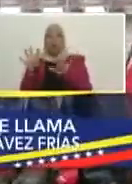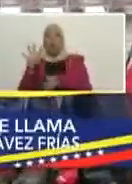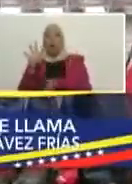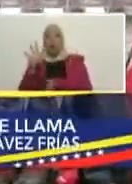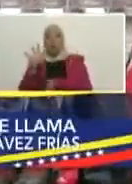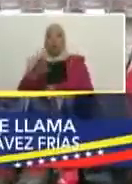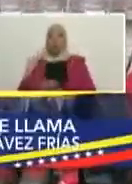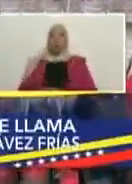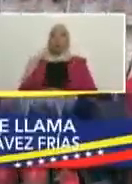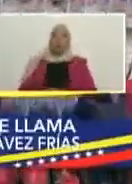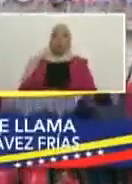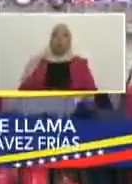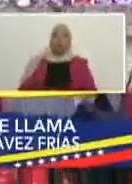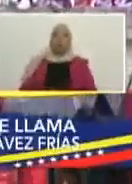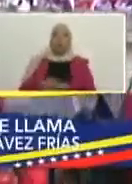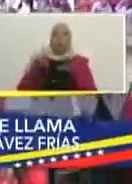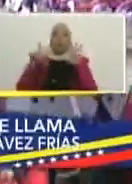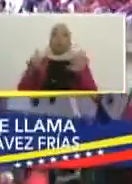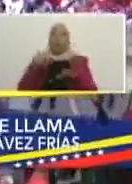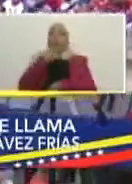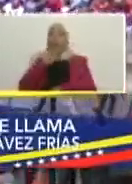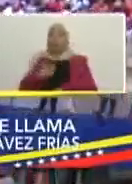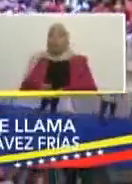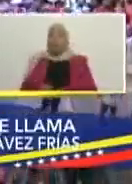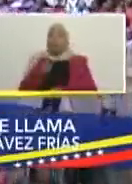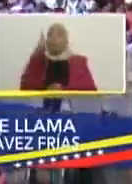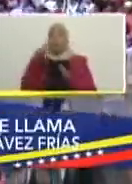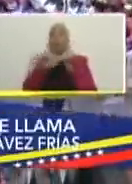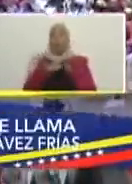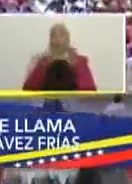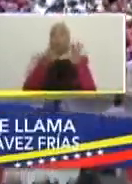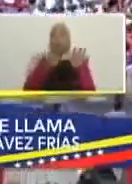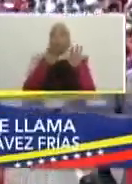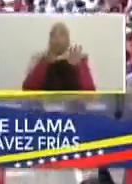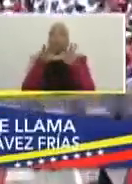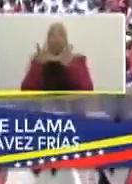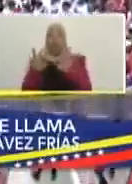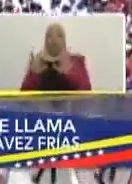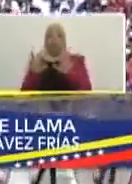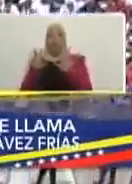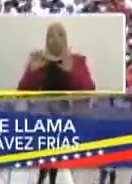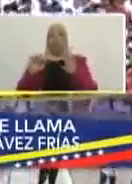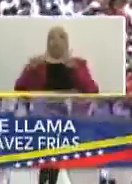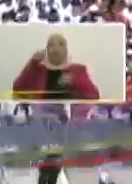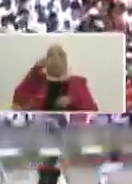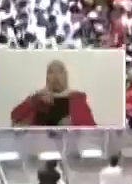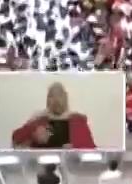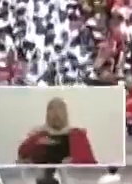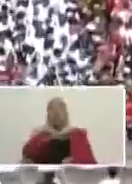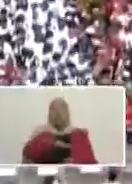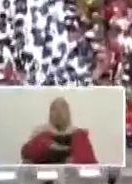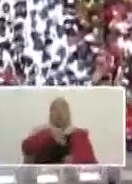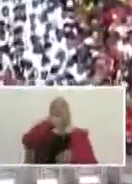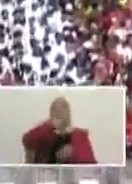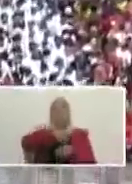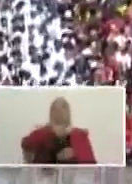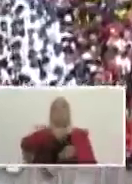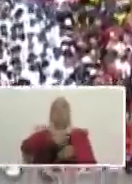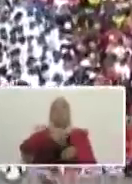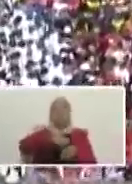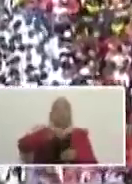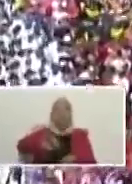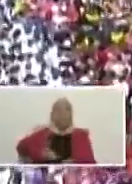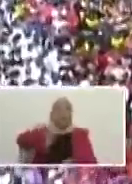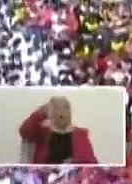1994 y un 6 de diciembre de 1998 el pueblo de Venezuela de manera